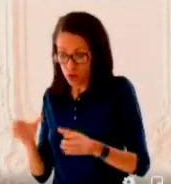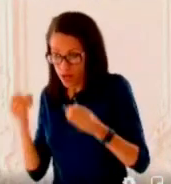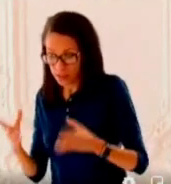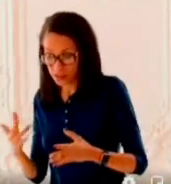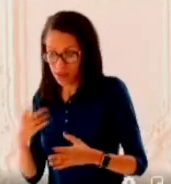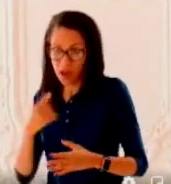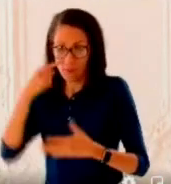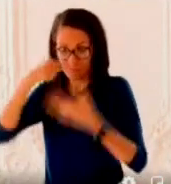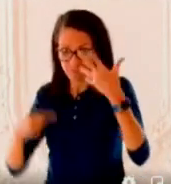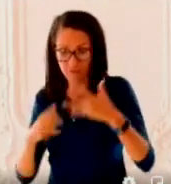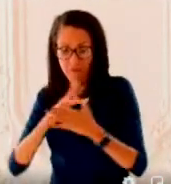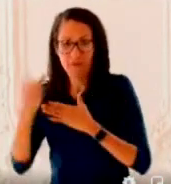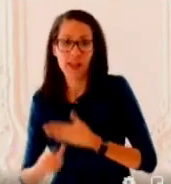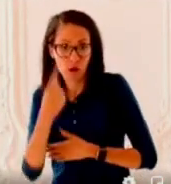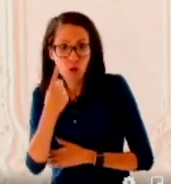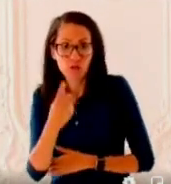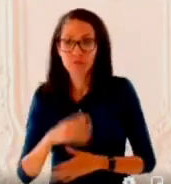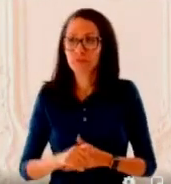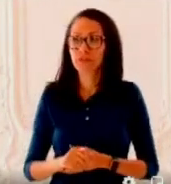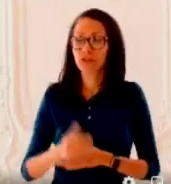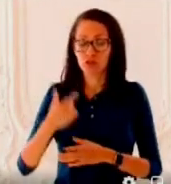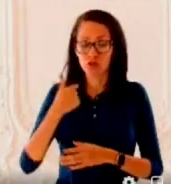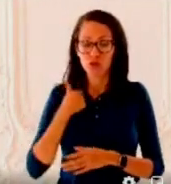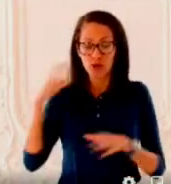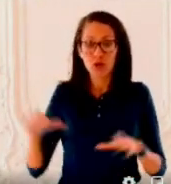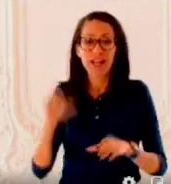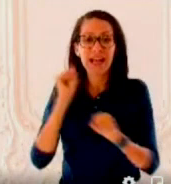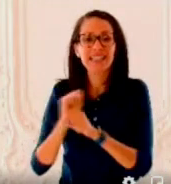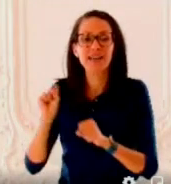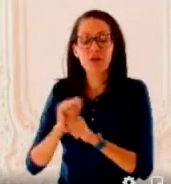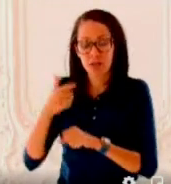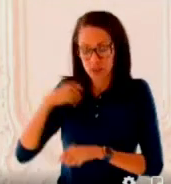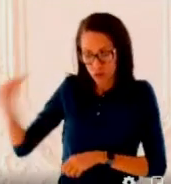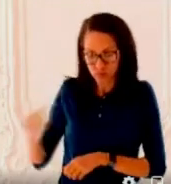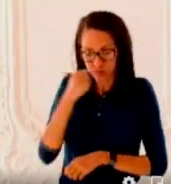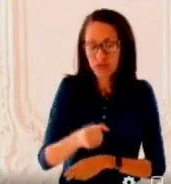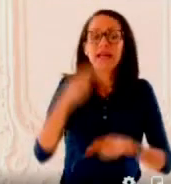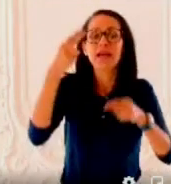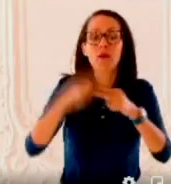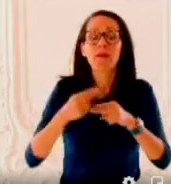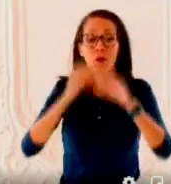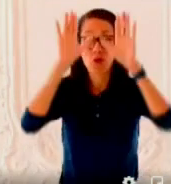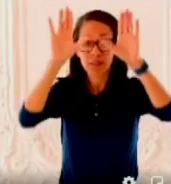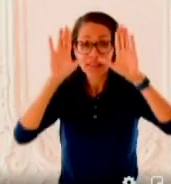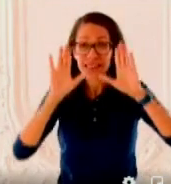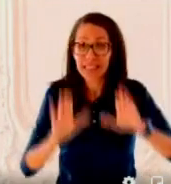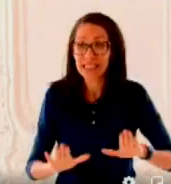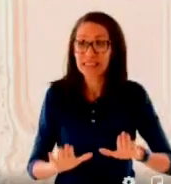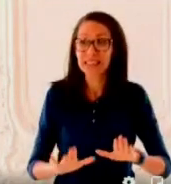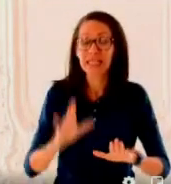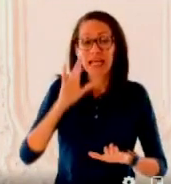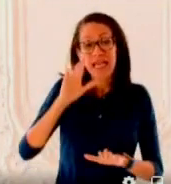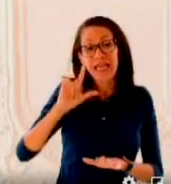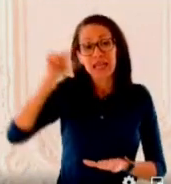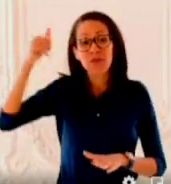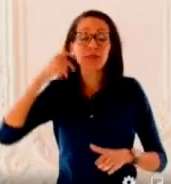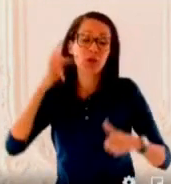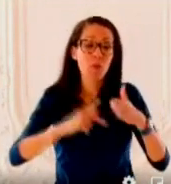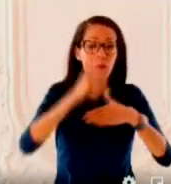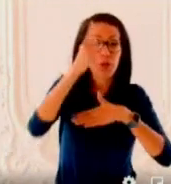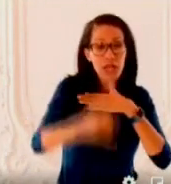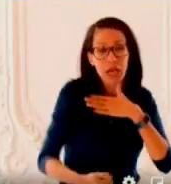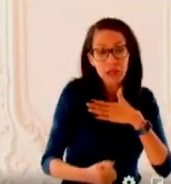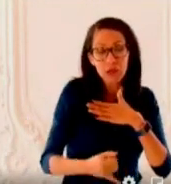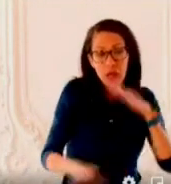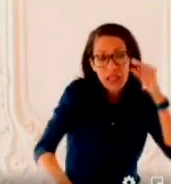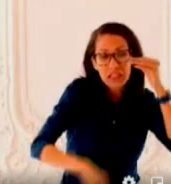Yo quiero que me hagan el cargo al cual yo les designo con excelencia. Y si después le tengo que dar algún proyecto especial adicional